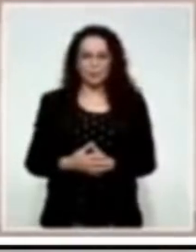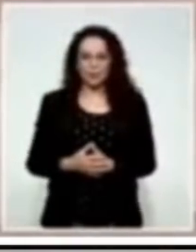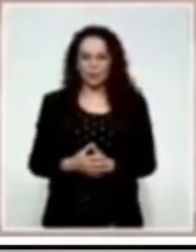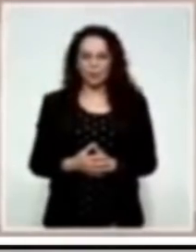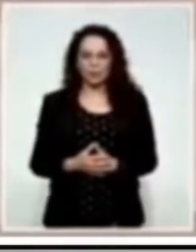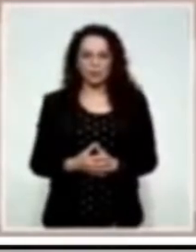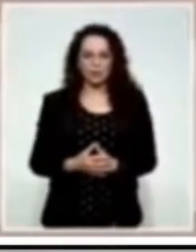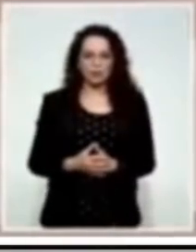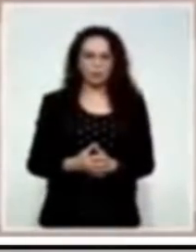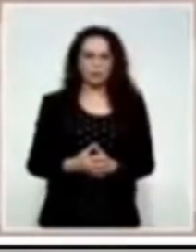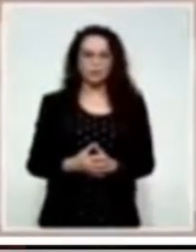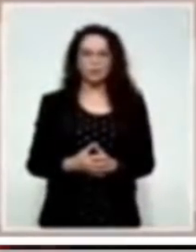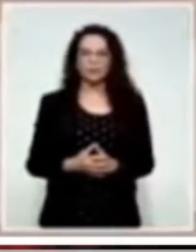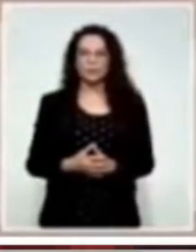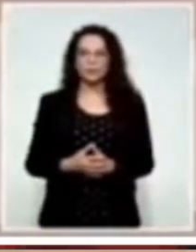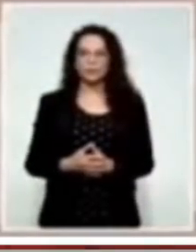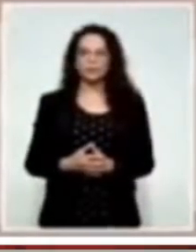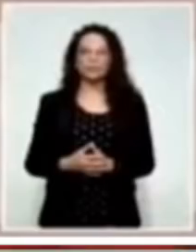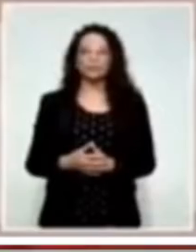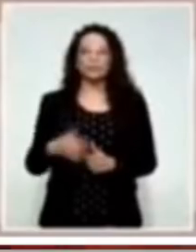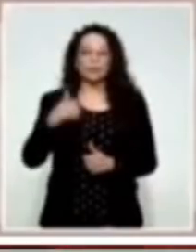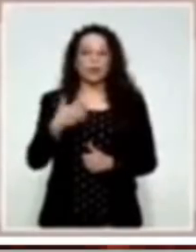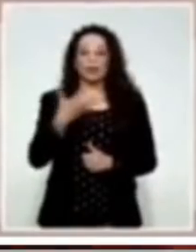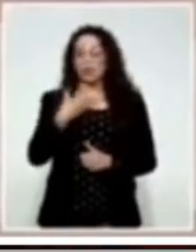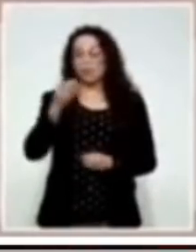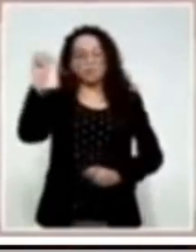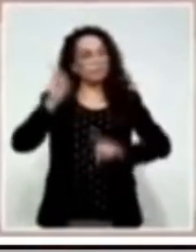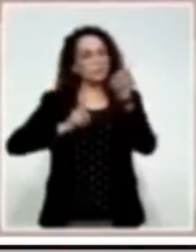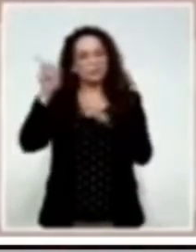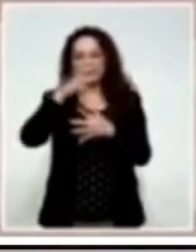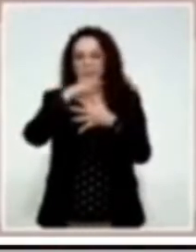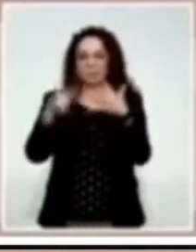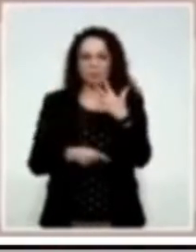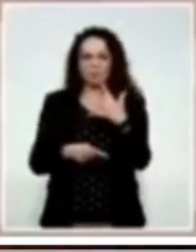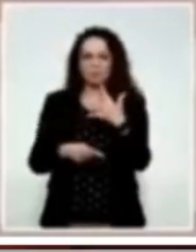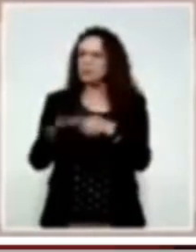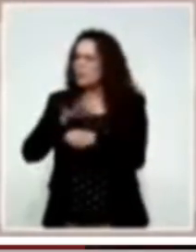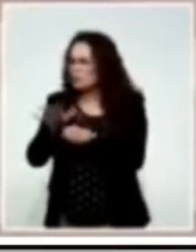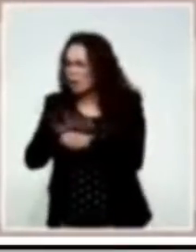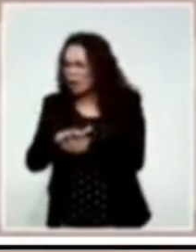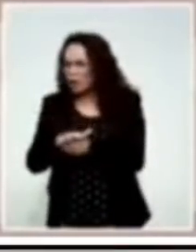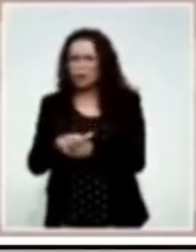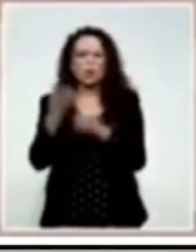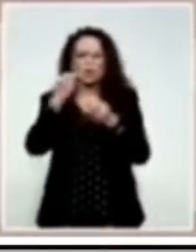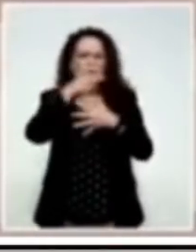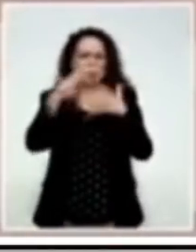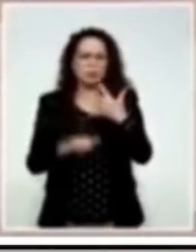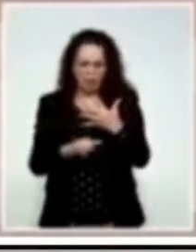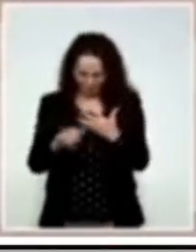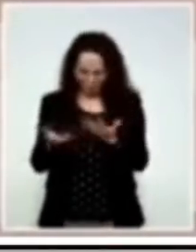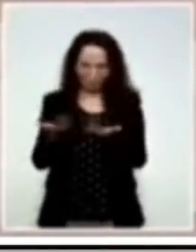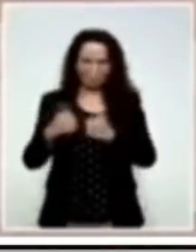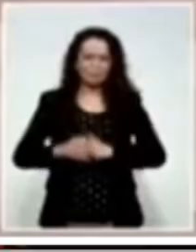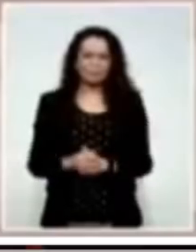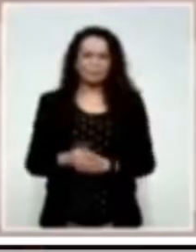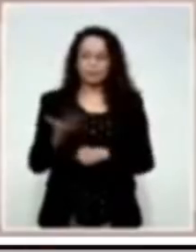Yo tengo muchas dudas de muchas cosas. ¿Dudas de qué? De muchas cosas. Pues adelante. Hace 3 semanas el Consejo